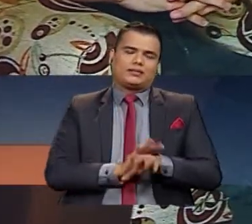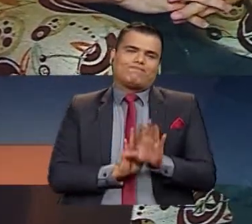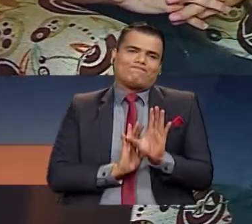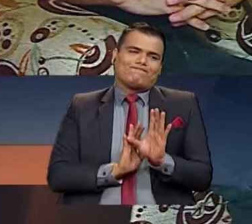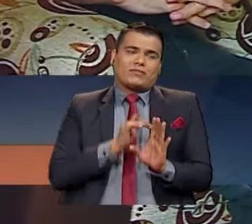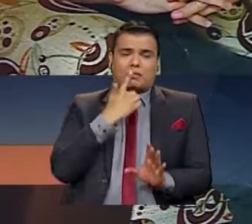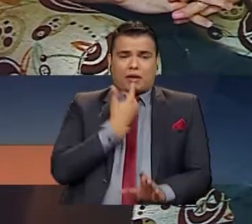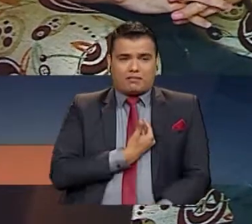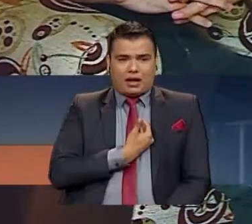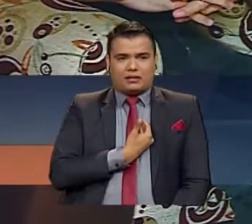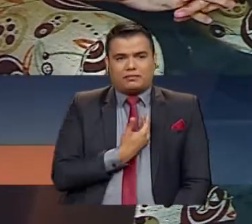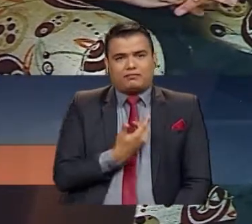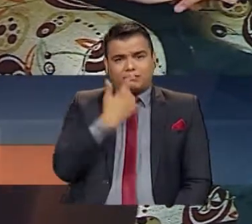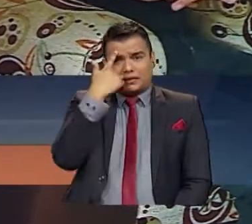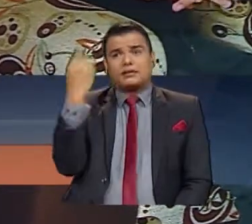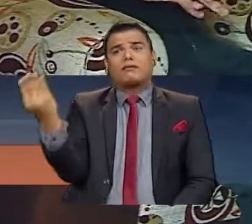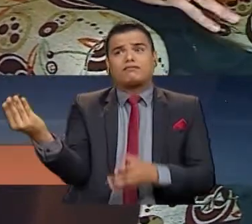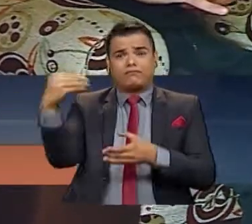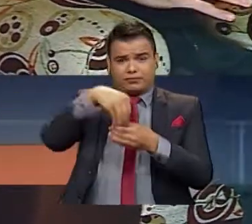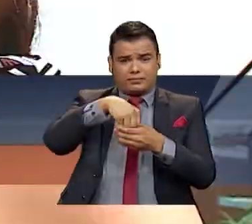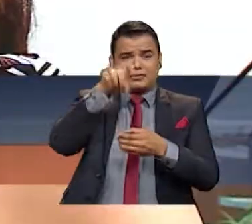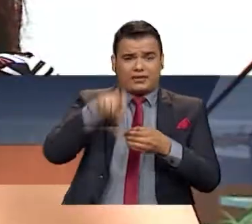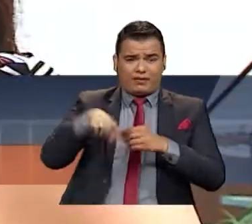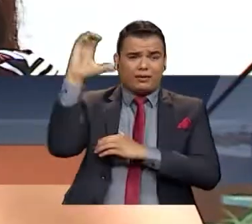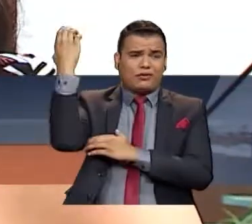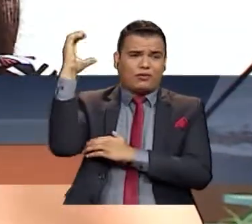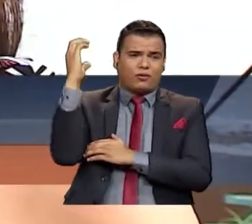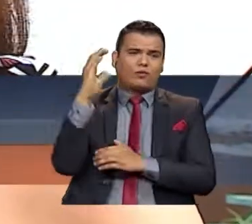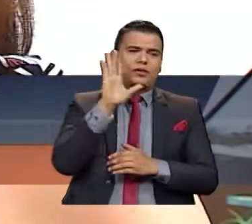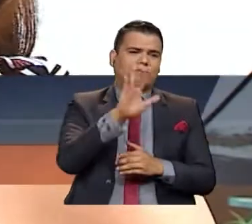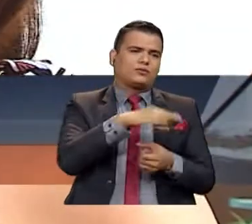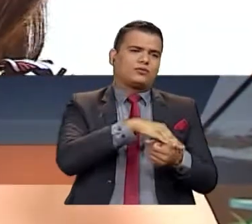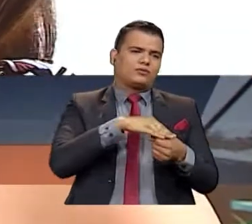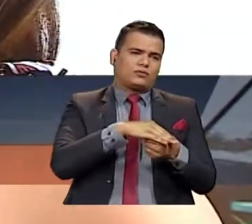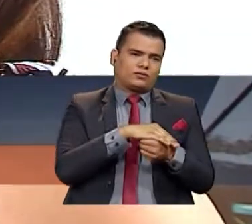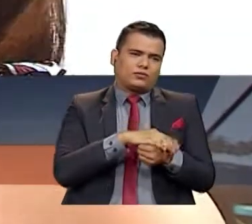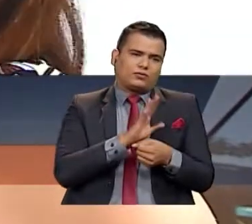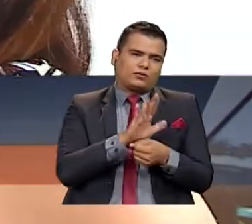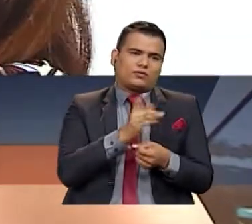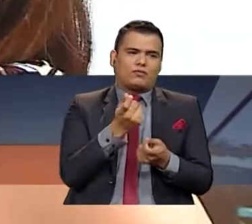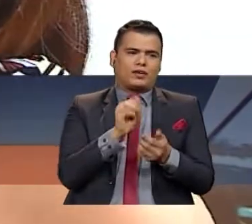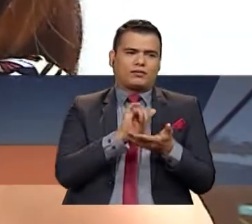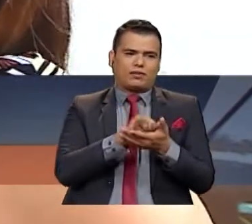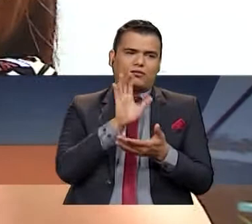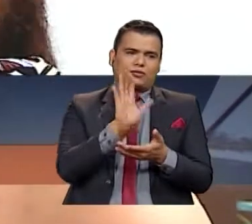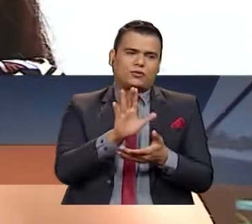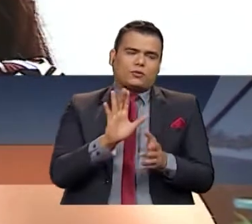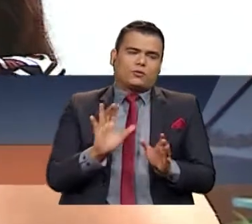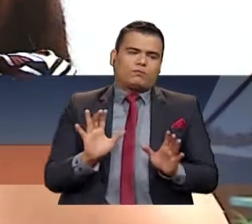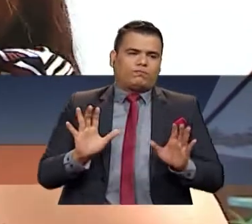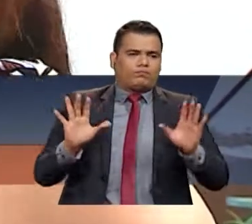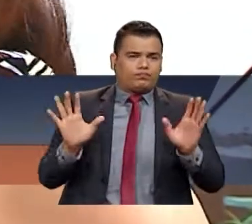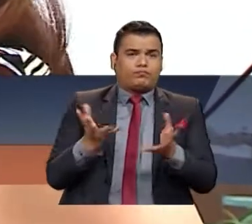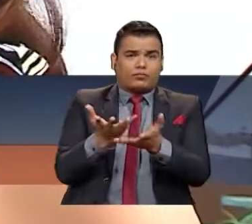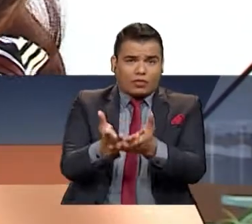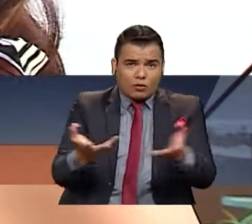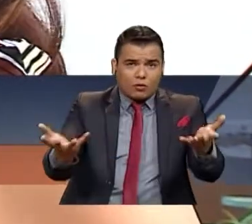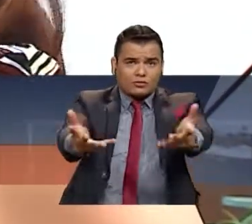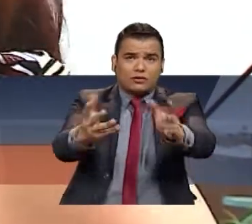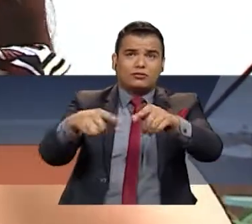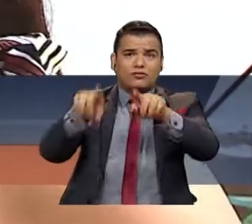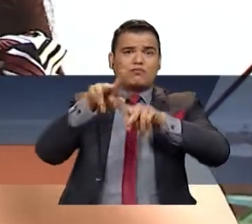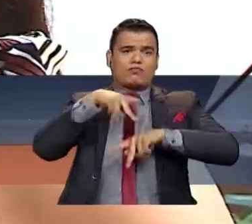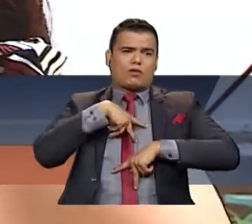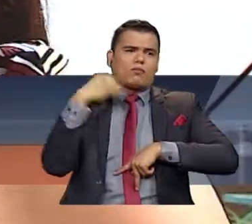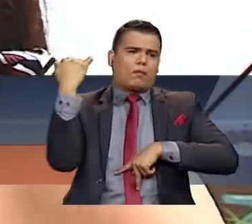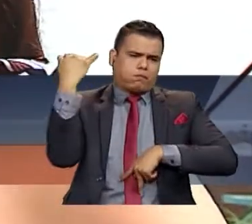irremediablemente sus padres tienen que retornar a Colombia. A pesar de la situación económica, pues ellos tienen sus bienes allá,